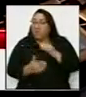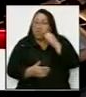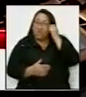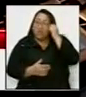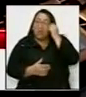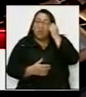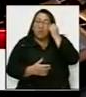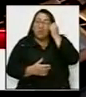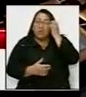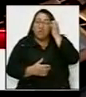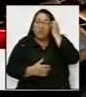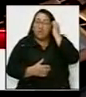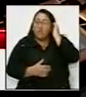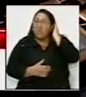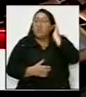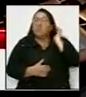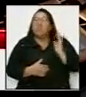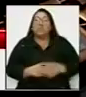aspira el postulante.